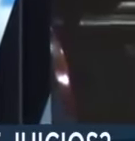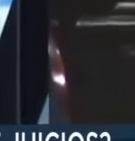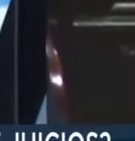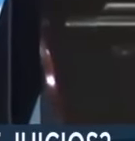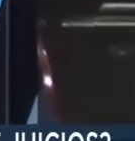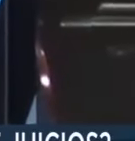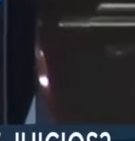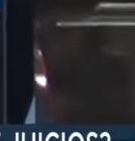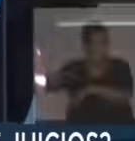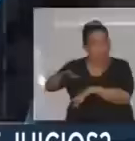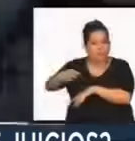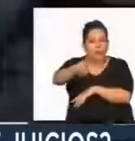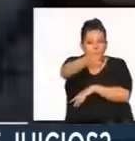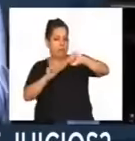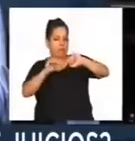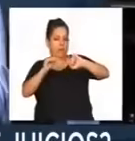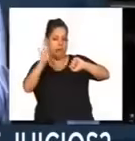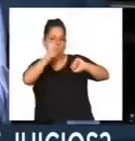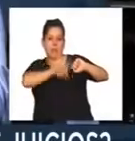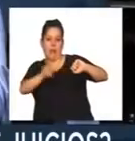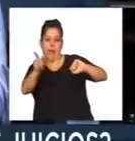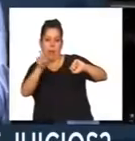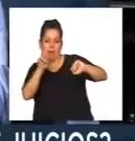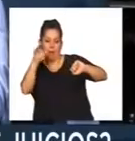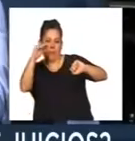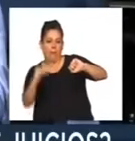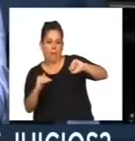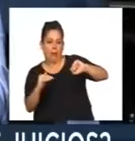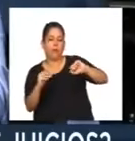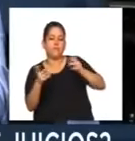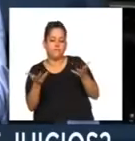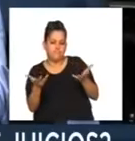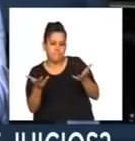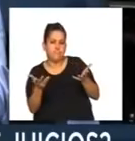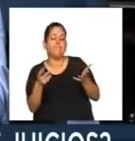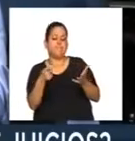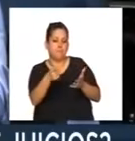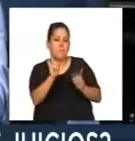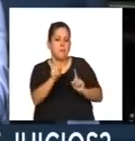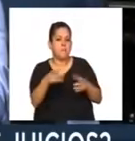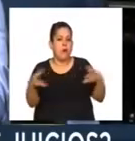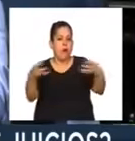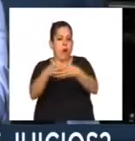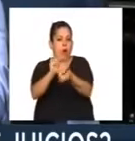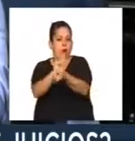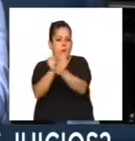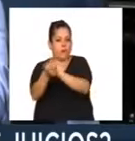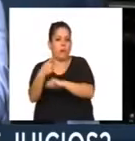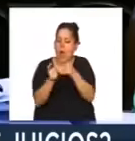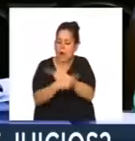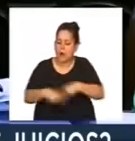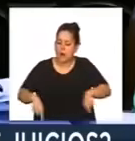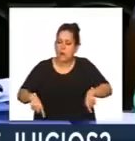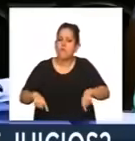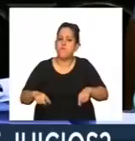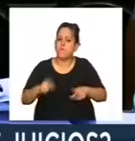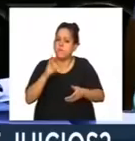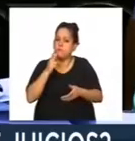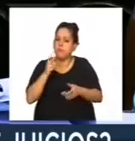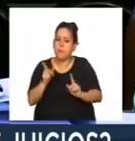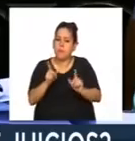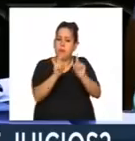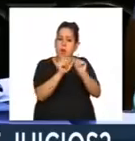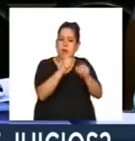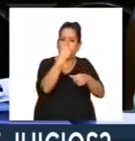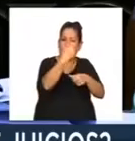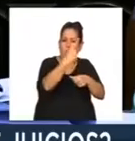anticipo que va a ser un planteo de inconstitucionalidad de esta polémica ley ya aprobada esta mañana y hay